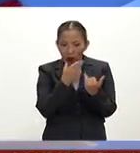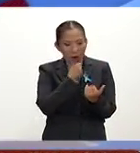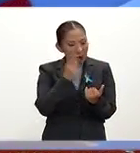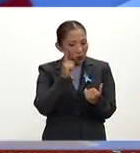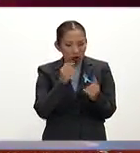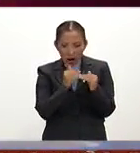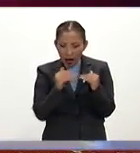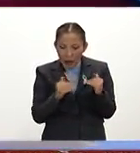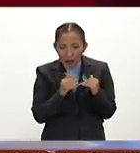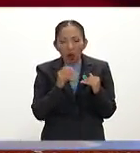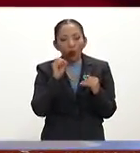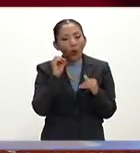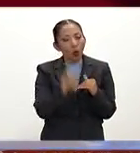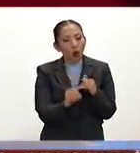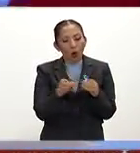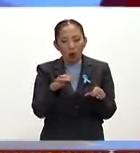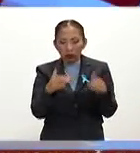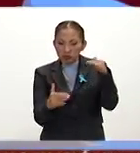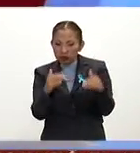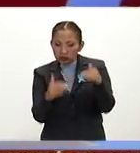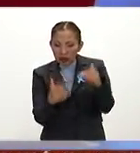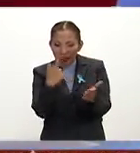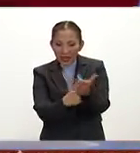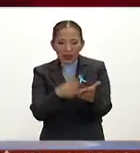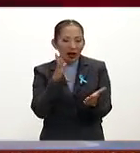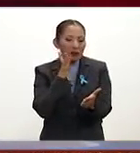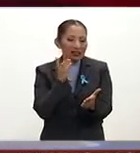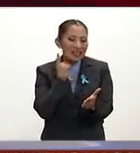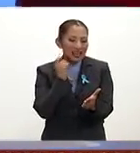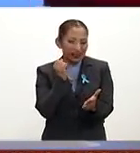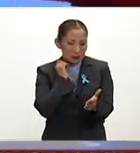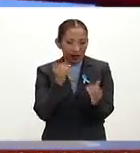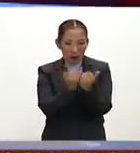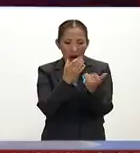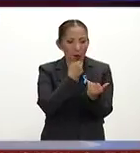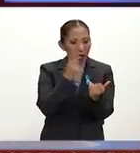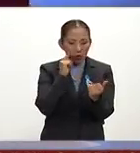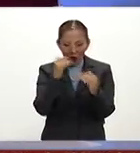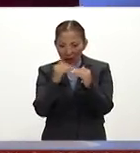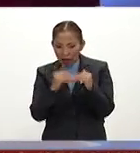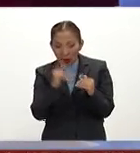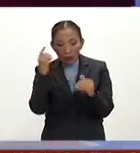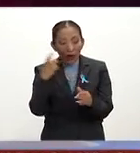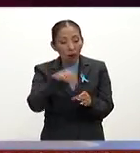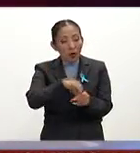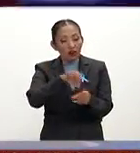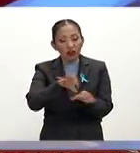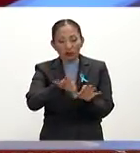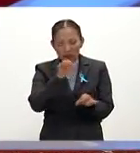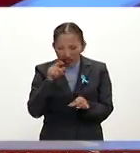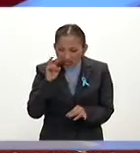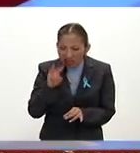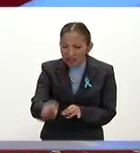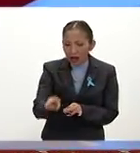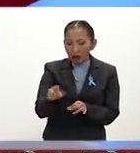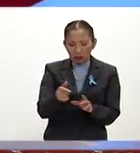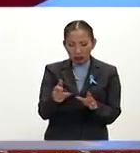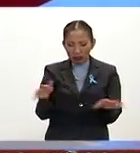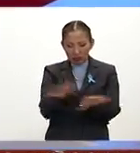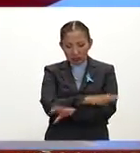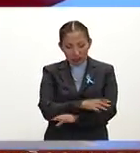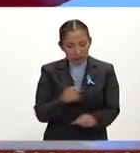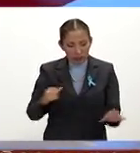popular o que haya un equilibrio en los congresos, de repente, pasado ya la elección, surjan estos saltos,